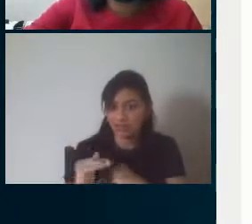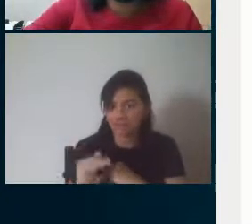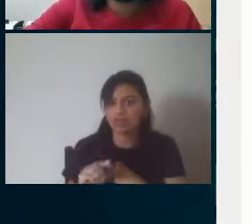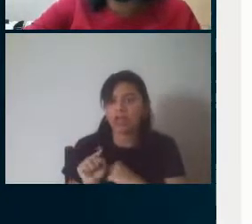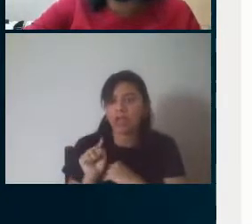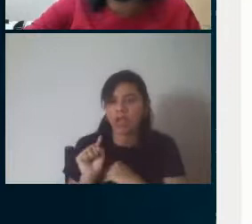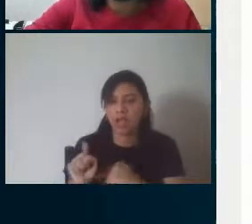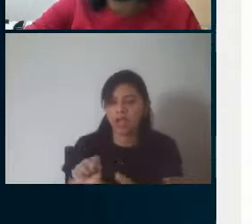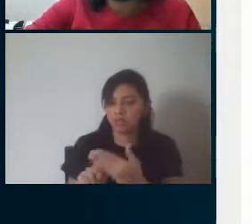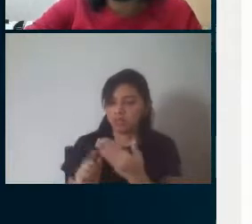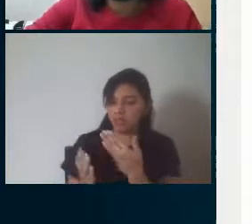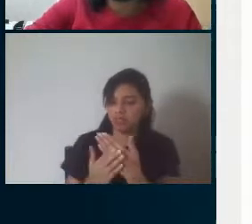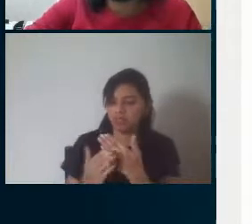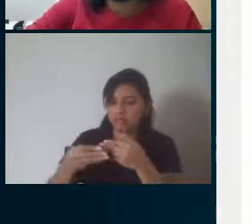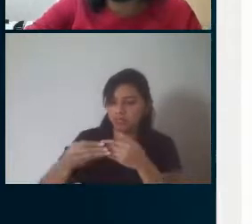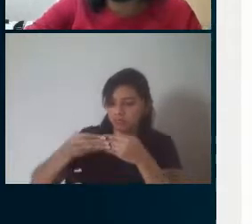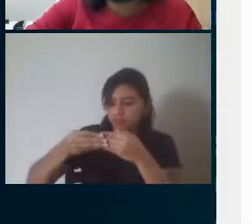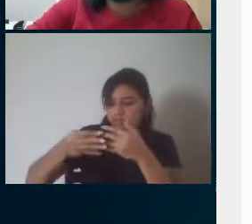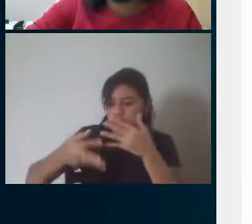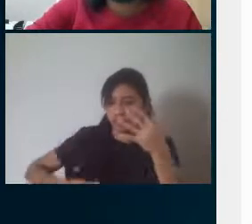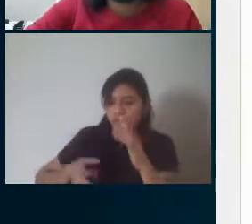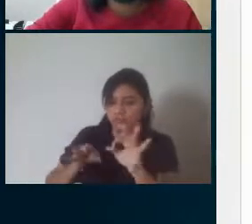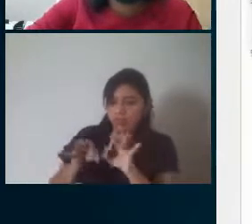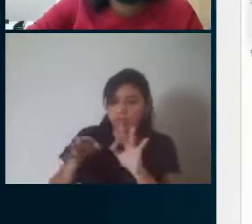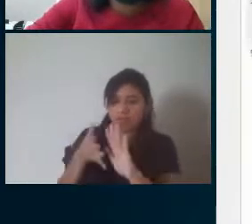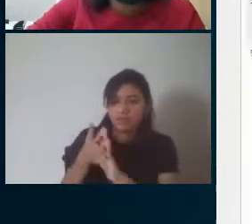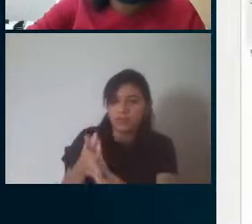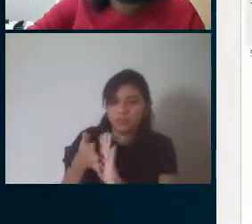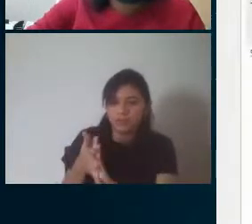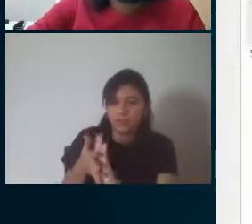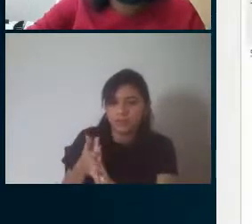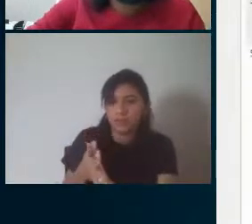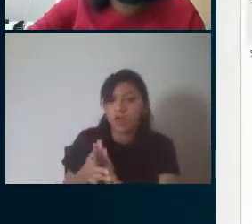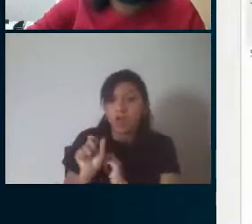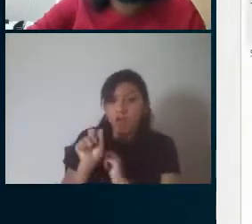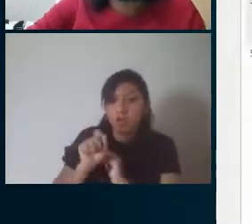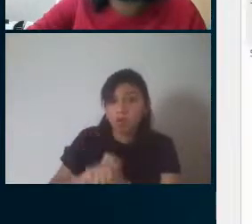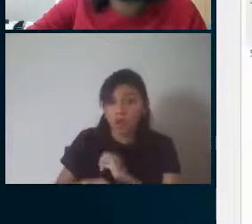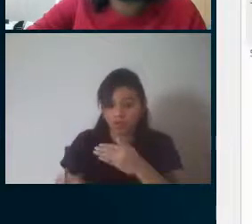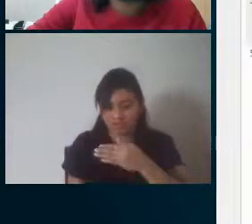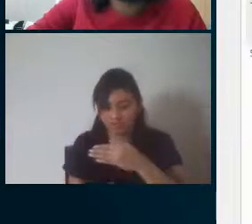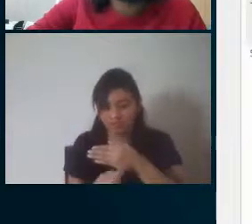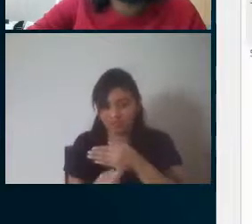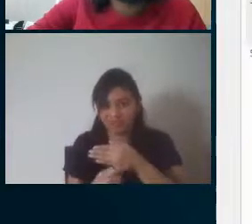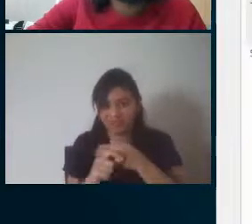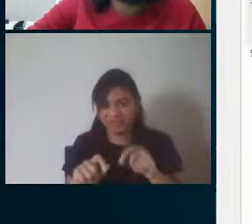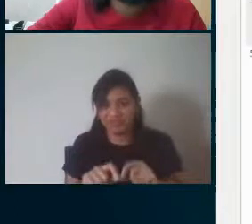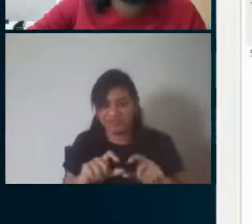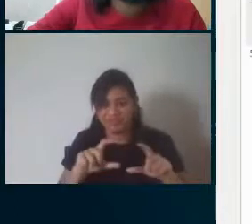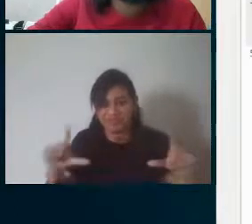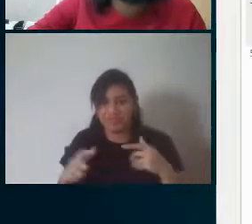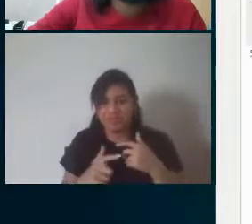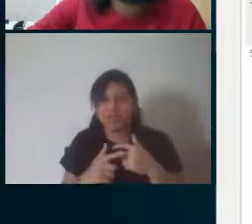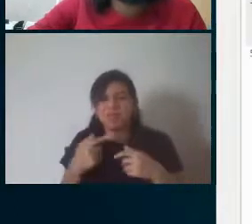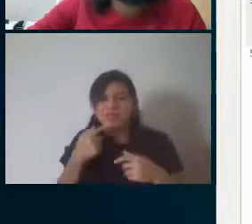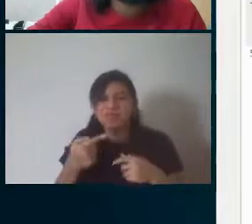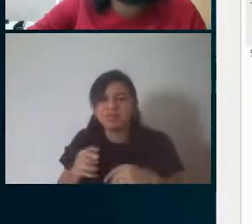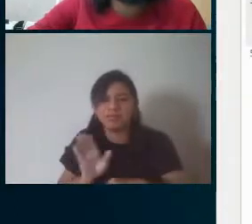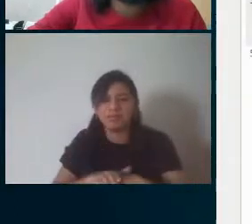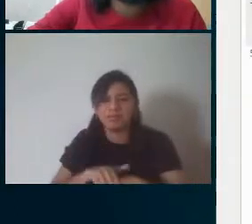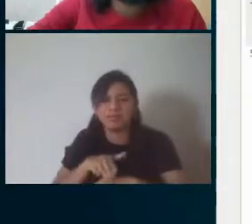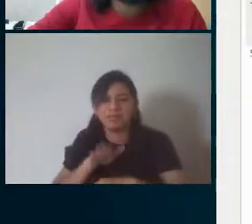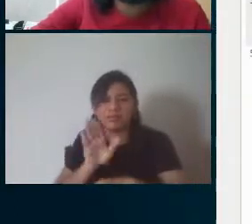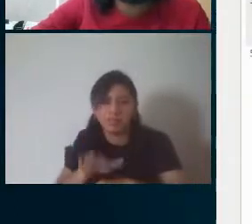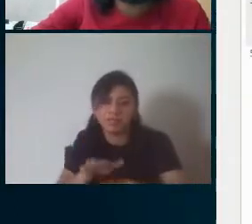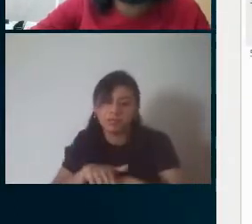interrupción. Si le hacemos clic acá, podemos ver la información de la causa, la fecha de la operación